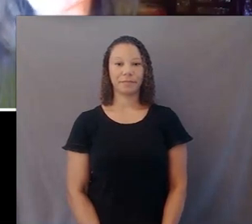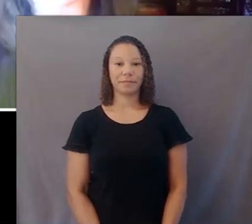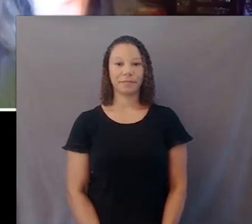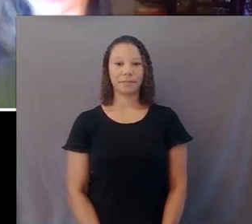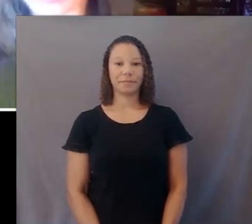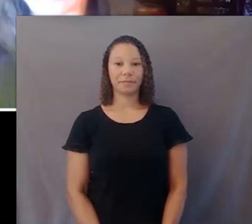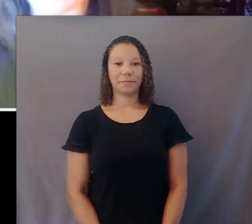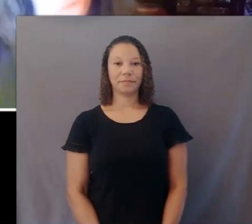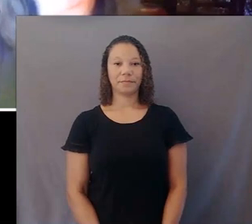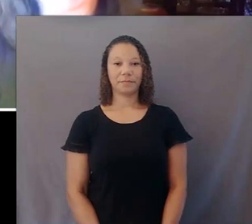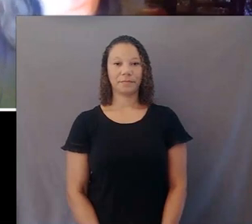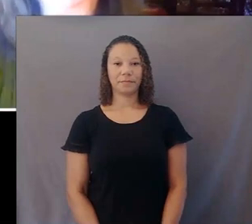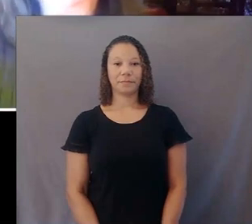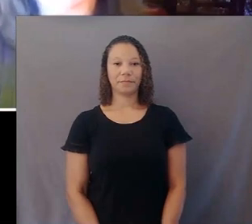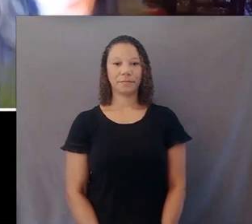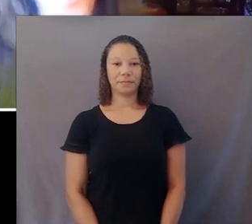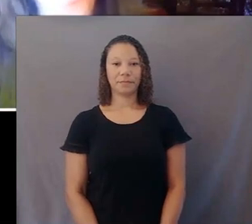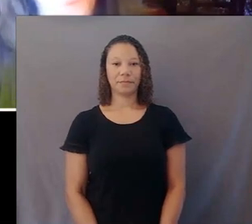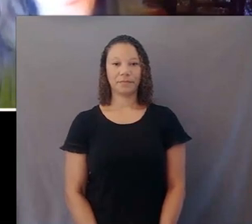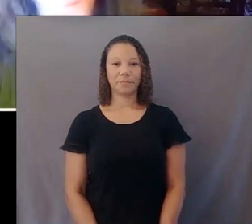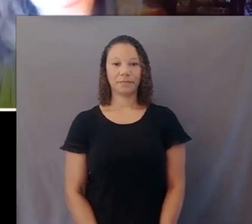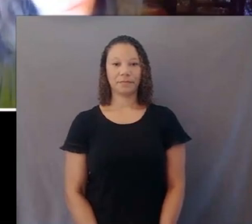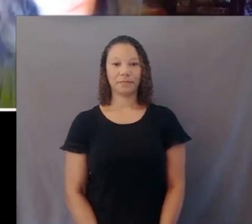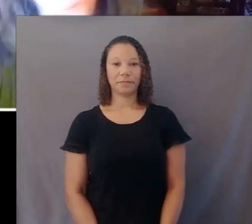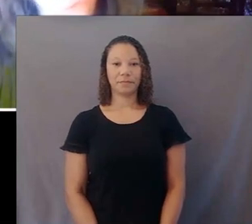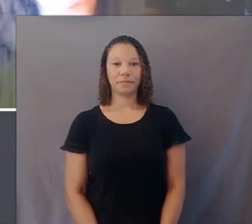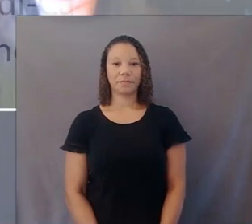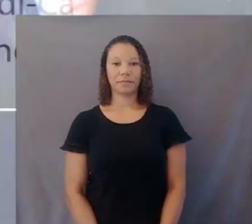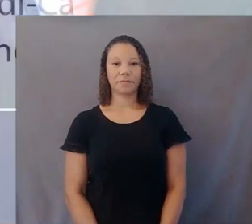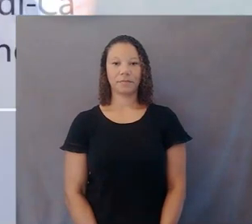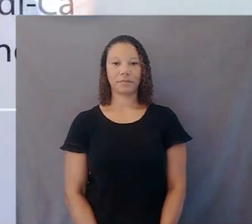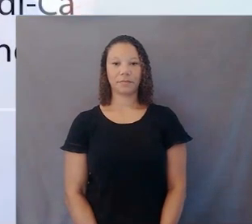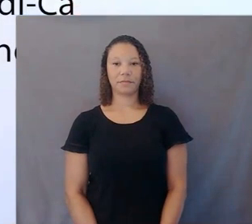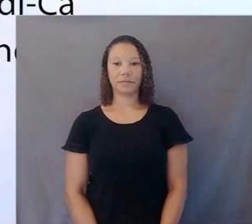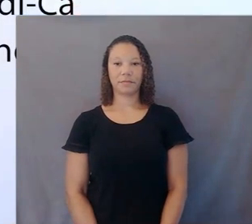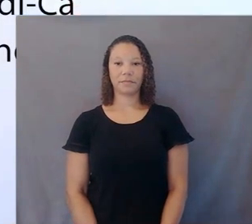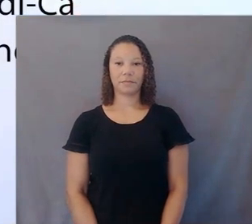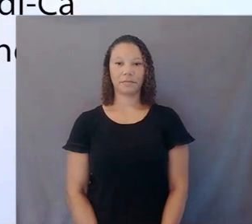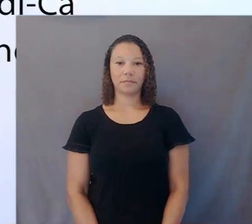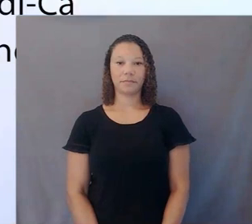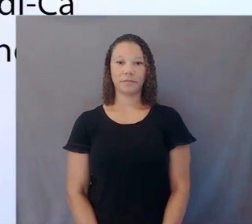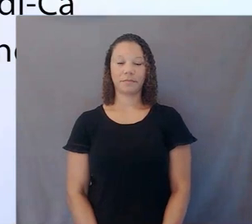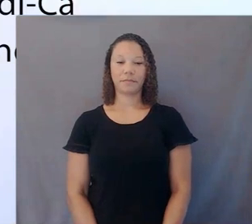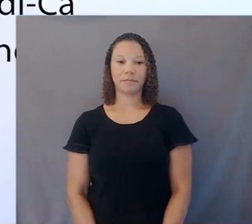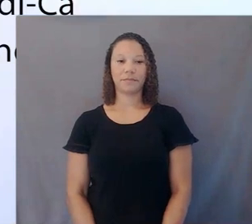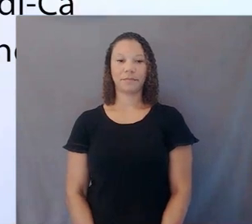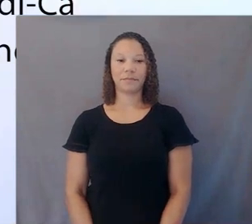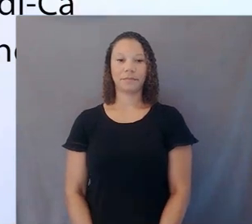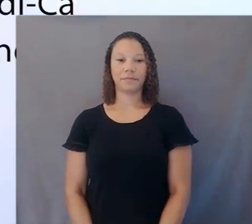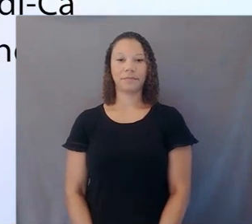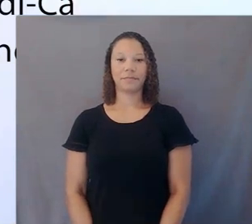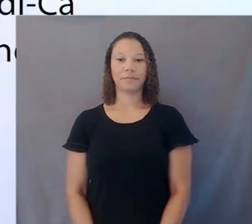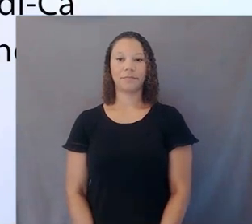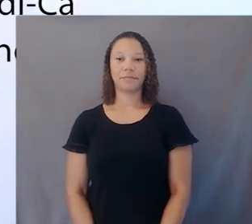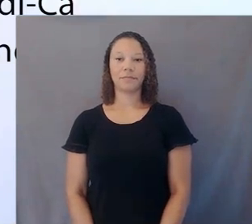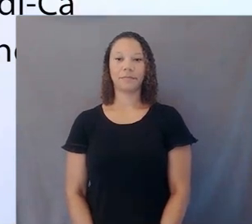EGUSD incluyen niños que no tengan póliza de segura, niños que